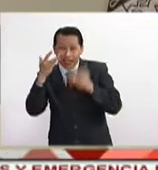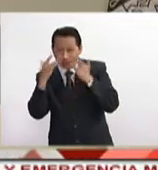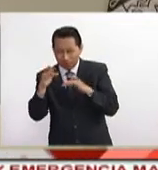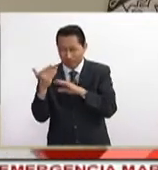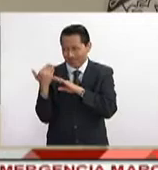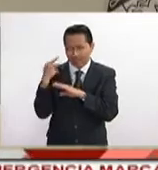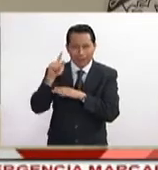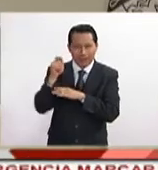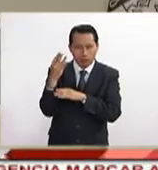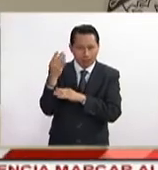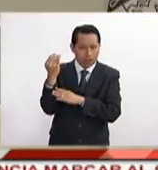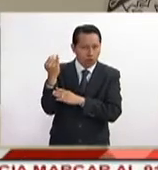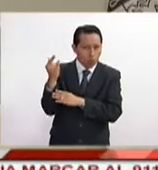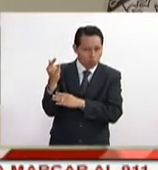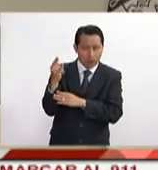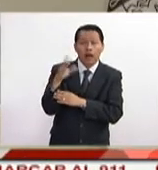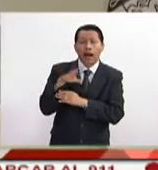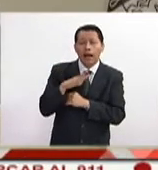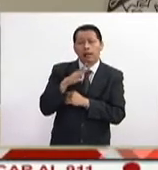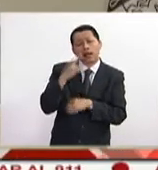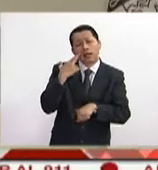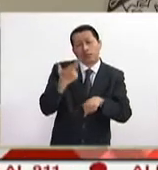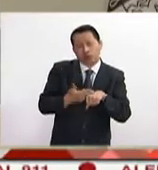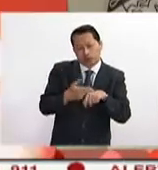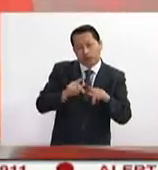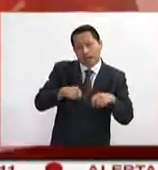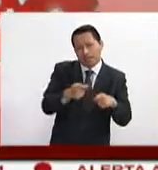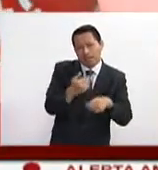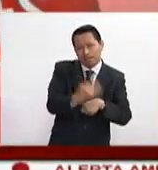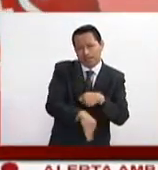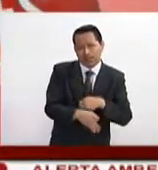pasado 24 de junio, estuvo encargado del despacho.